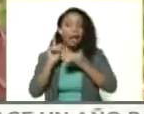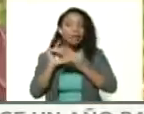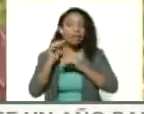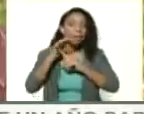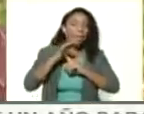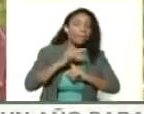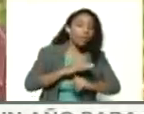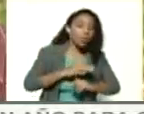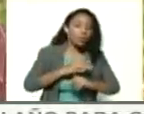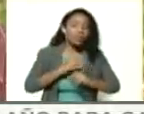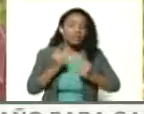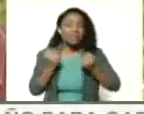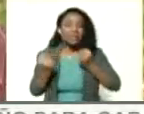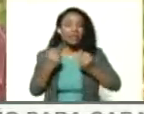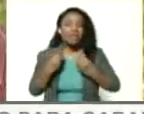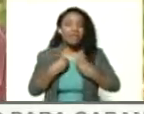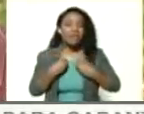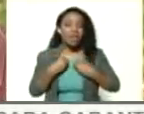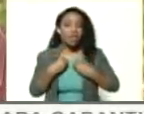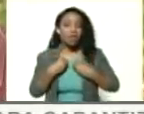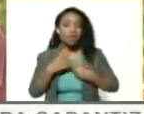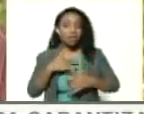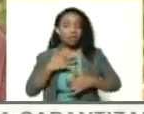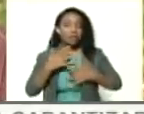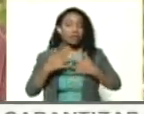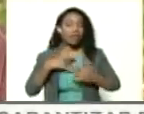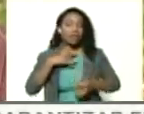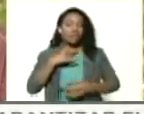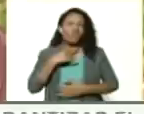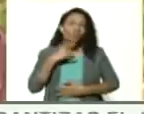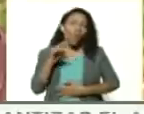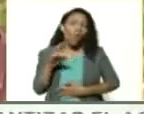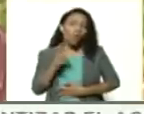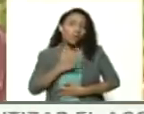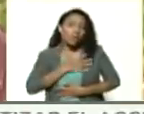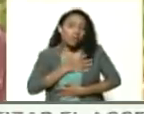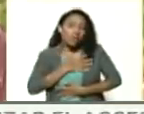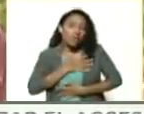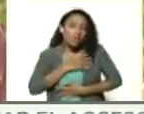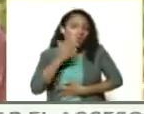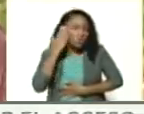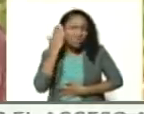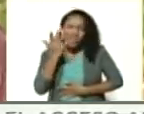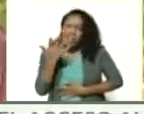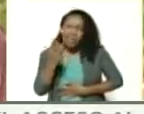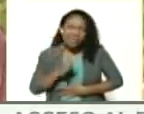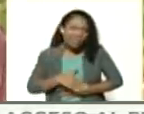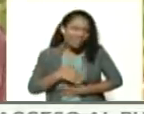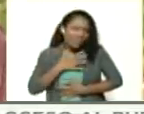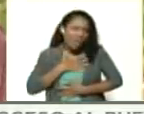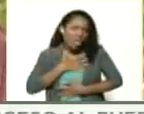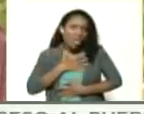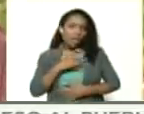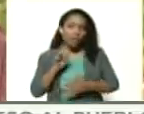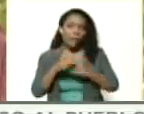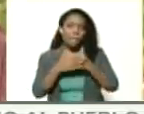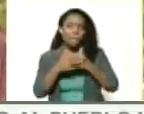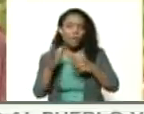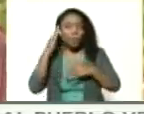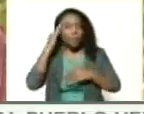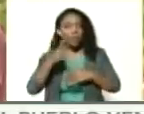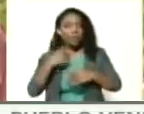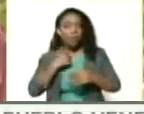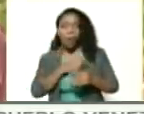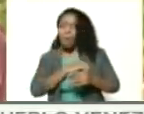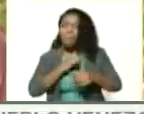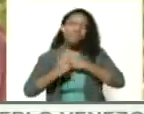la tensión que se estaba viviendo, que sentía un dolor en el pecho y no sabía qué era. Abrió la puerta el cabo y por la misma salimos a